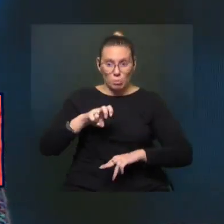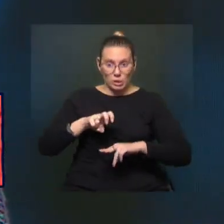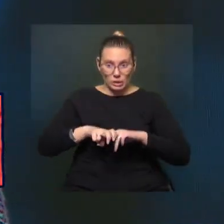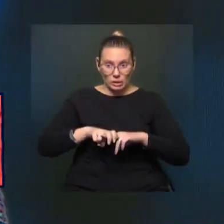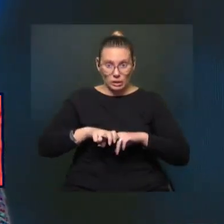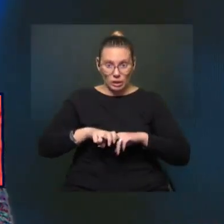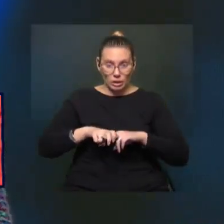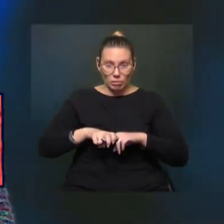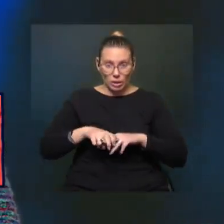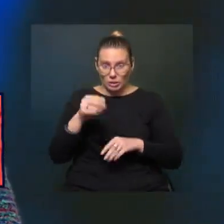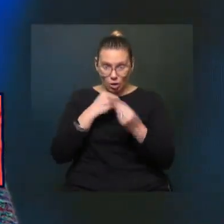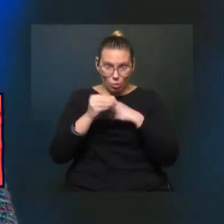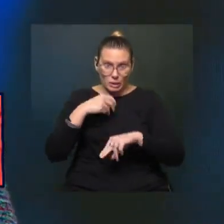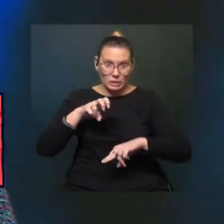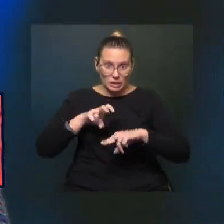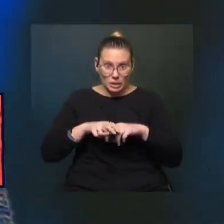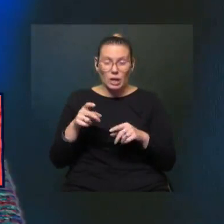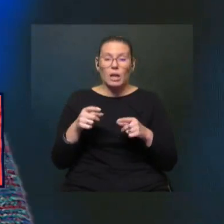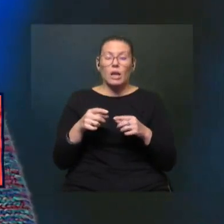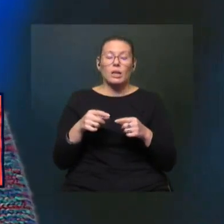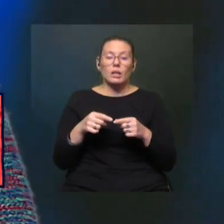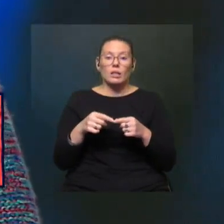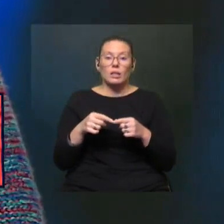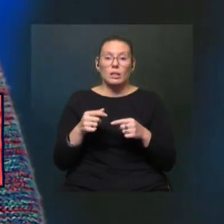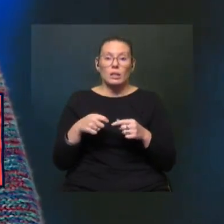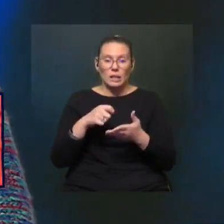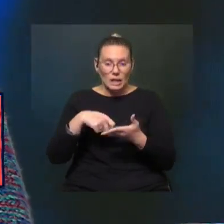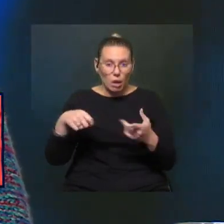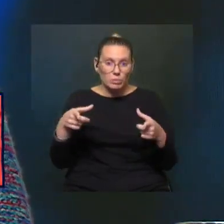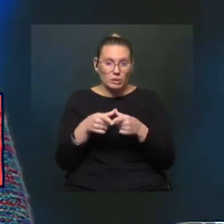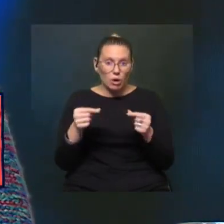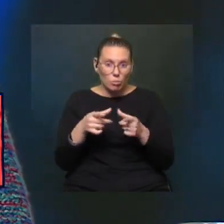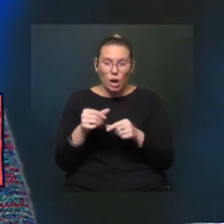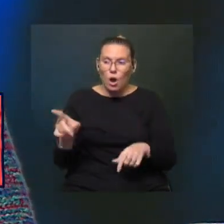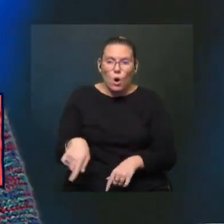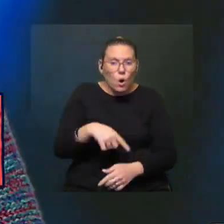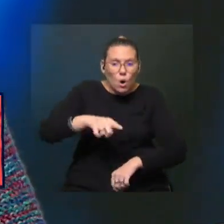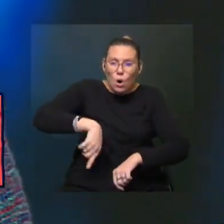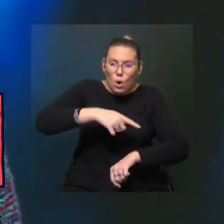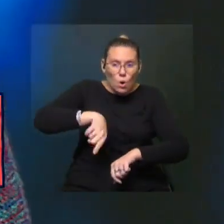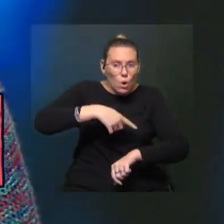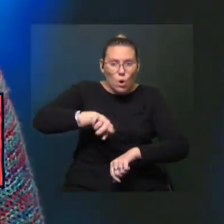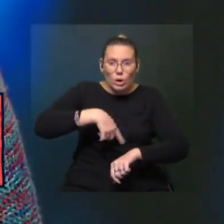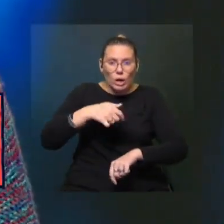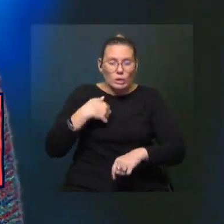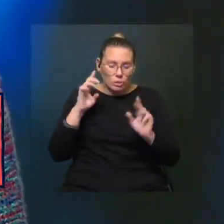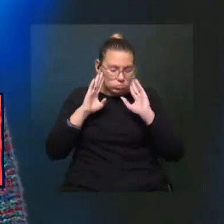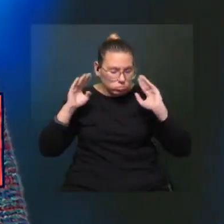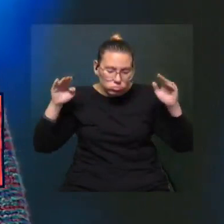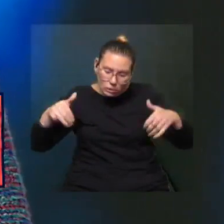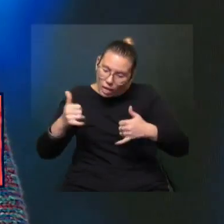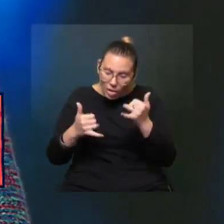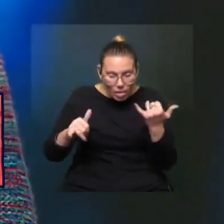en una sillita de comer y con lápices ese y me dejan horas horas y yo me perdí ahí o